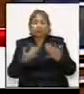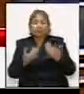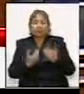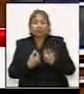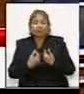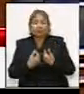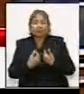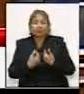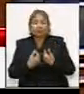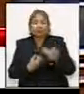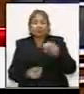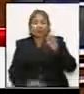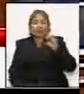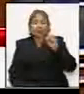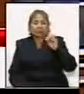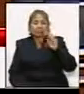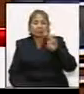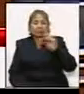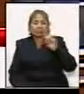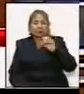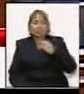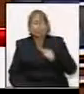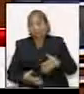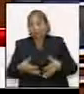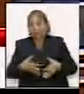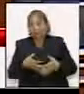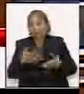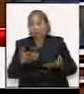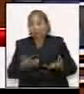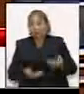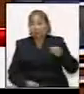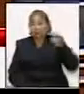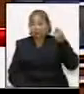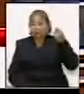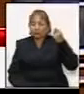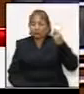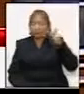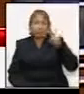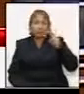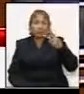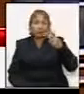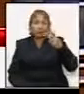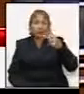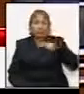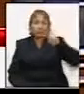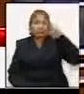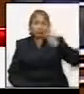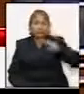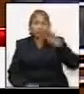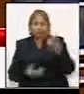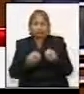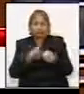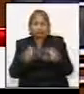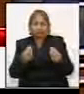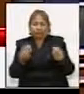un oncólogo en Piura. Imagínense, la segunda región más poblada del